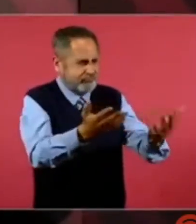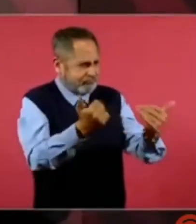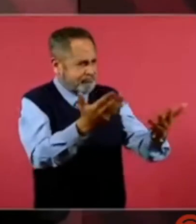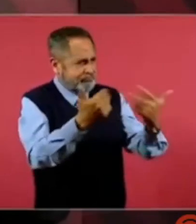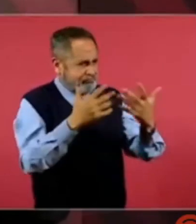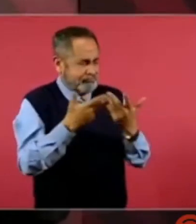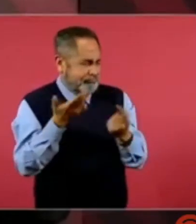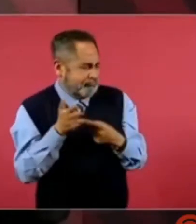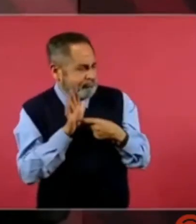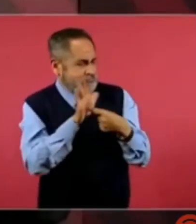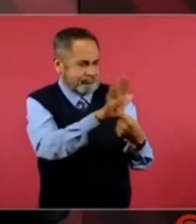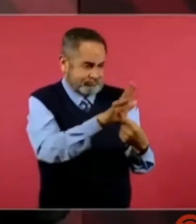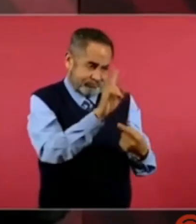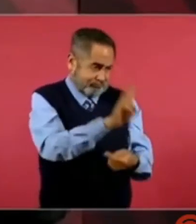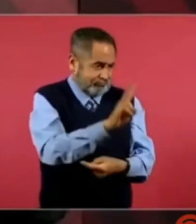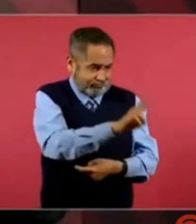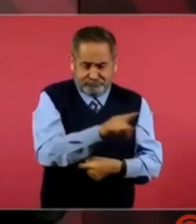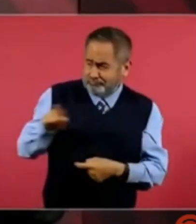advertido.